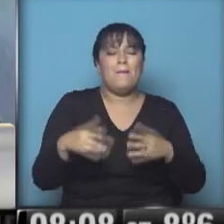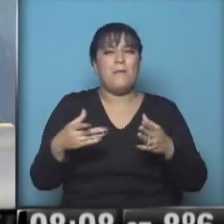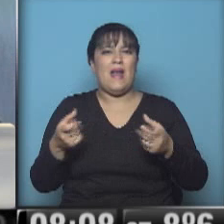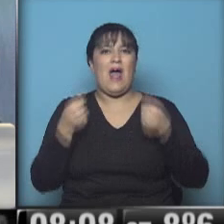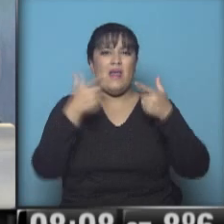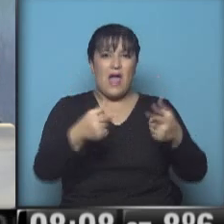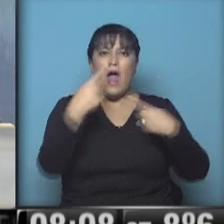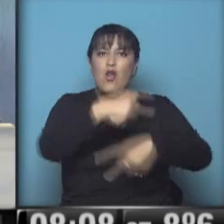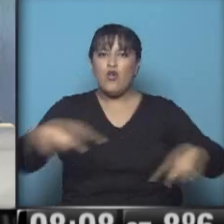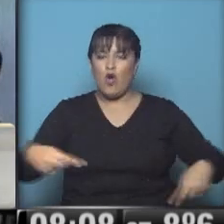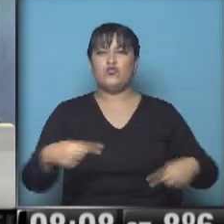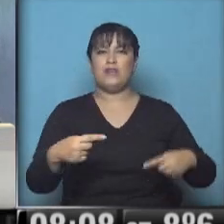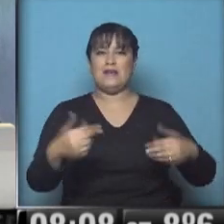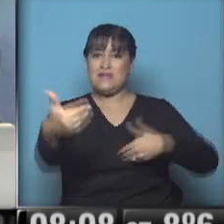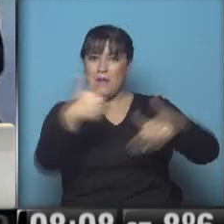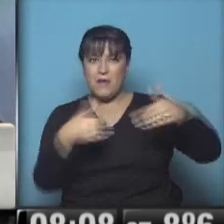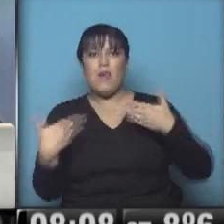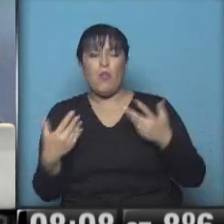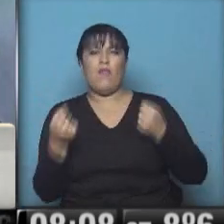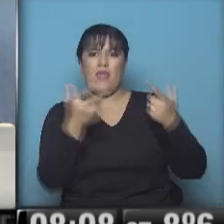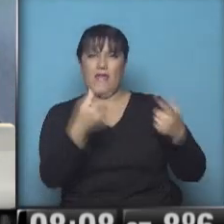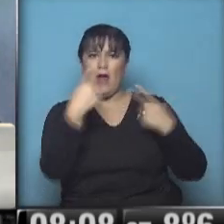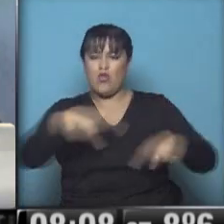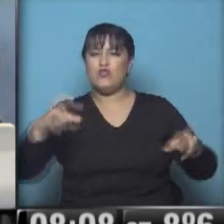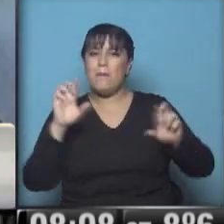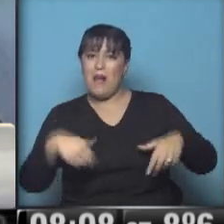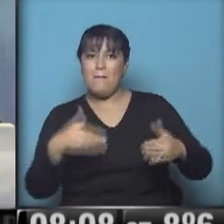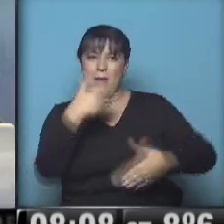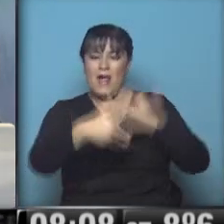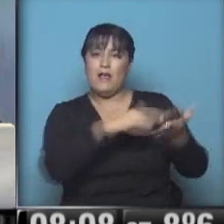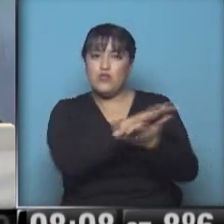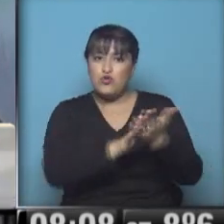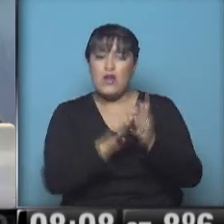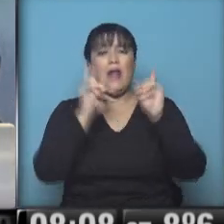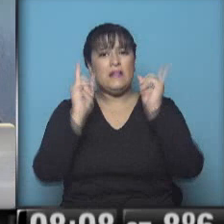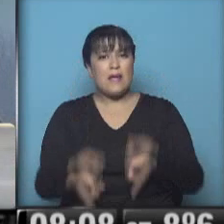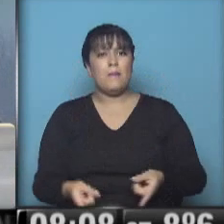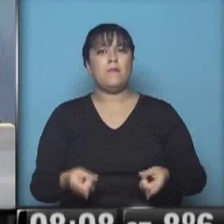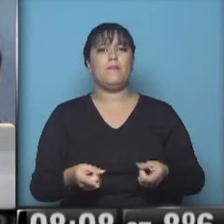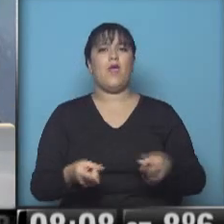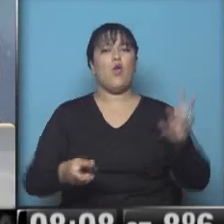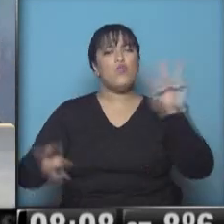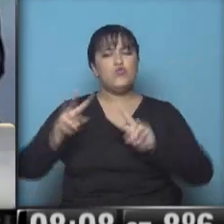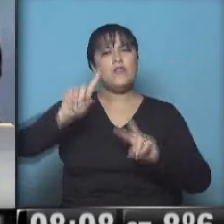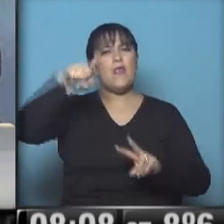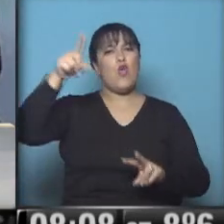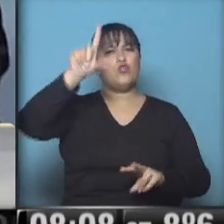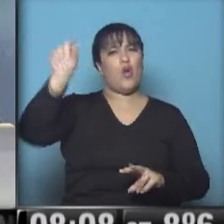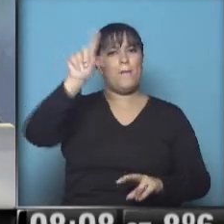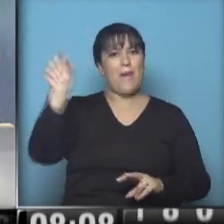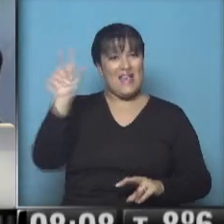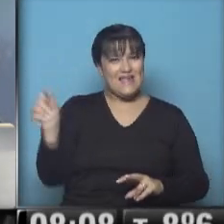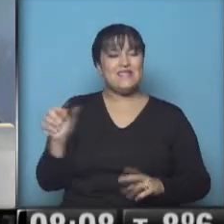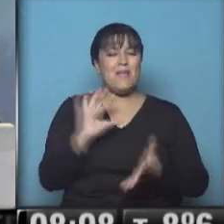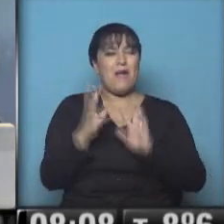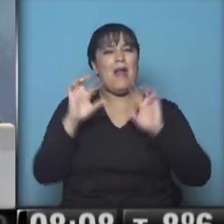la demanda del mercado interno con los estímulos pertinentes sino también eh la búsqueda de el mercado externo con estrategias